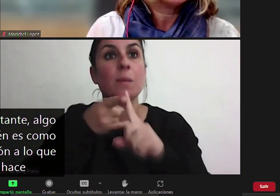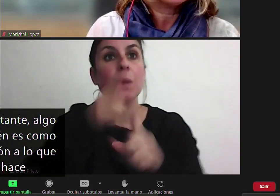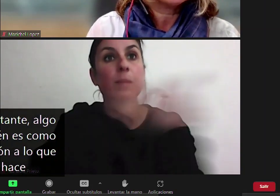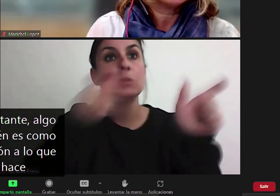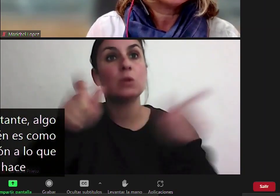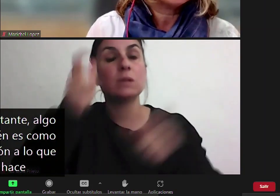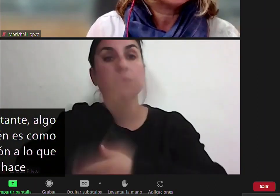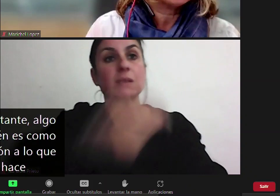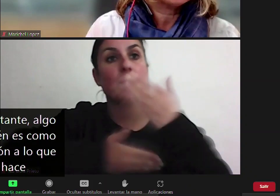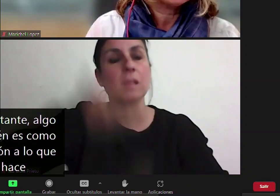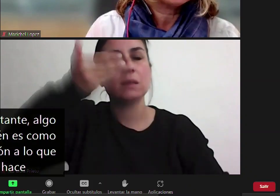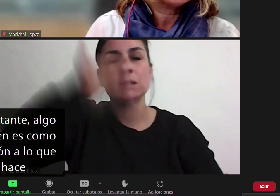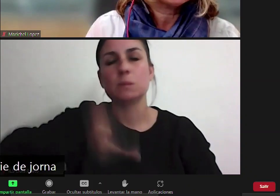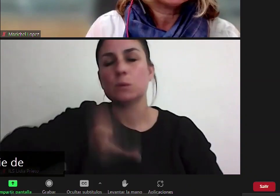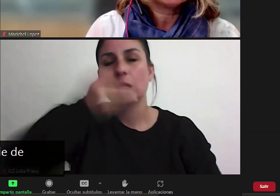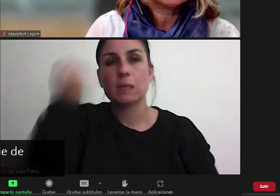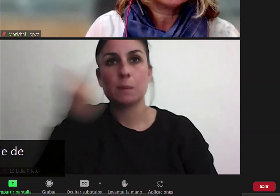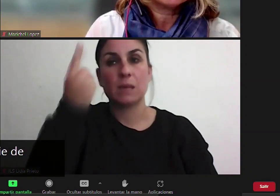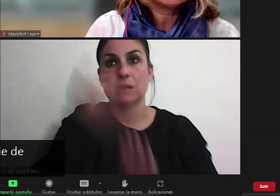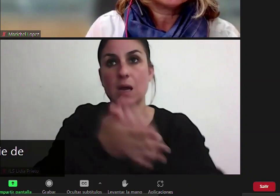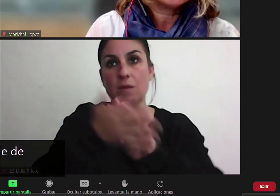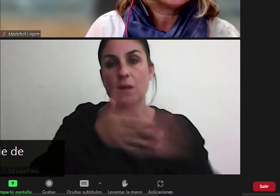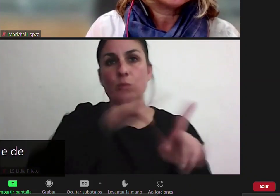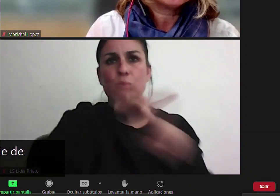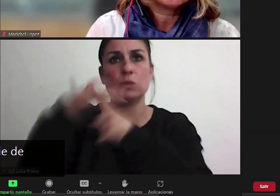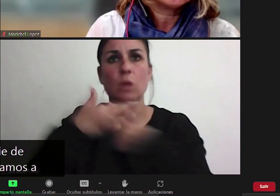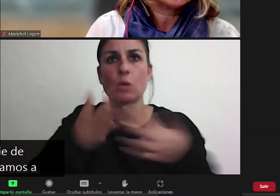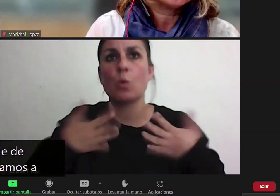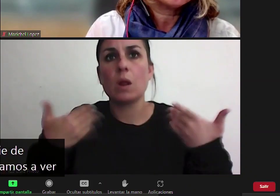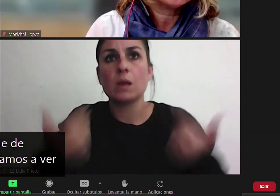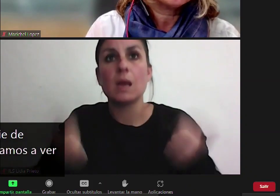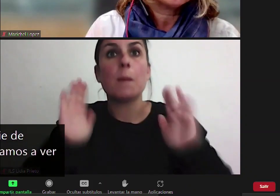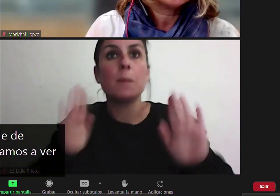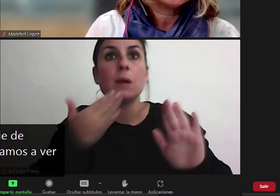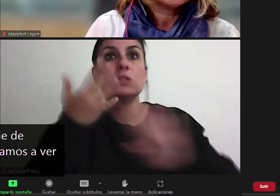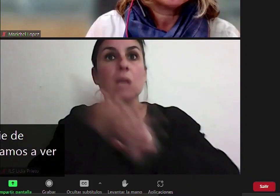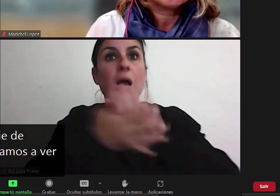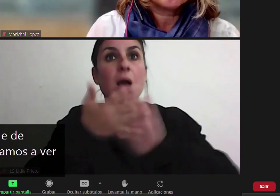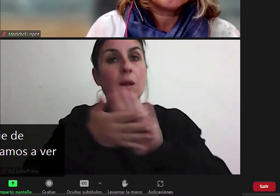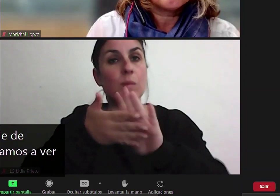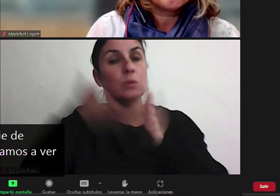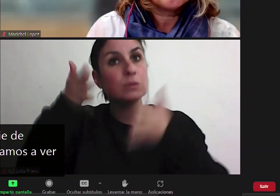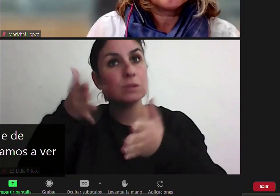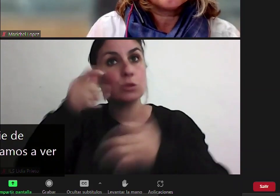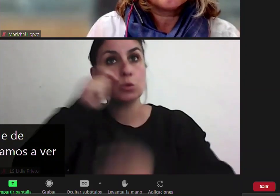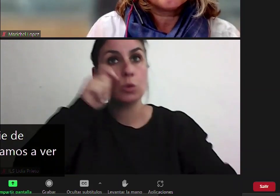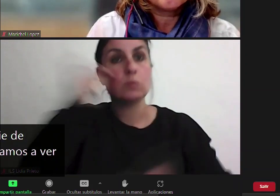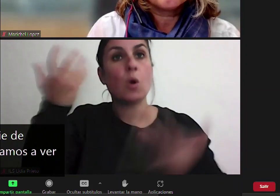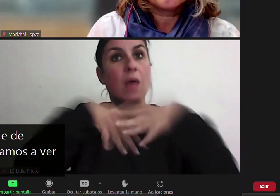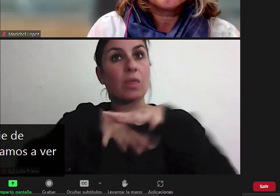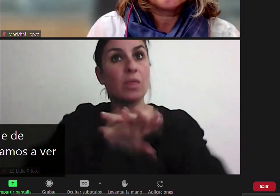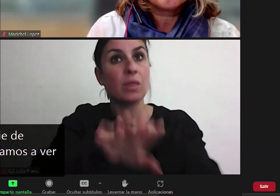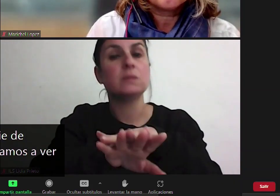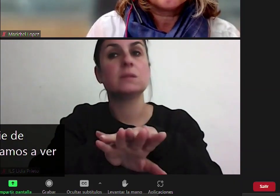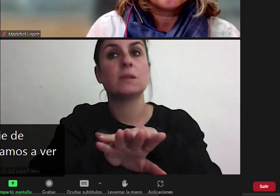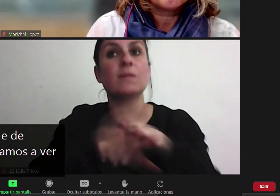ver, es fundamental en cualquier entorno, lógico. Pero en el concepto de turismo accesible e inclusivo